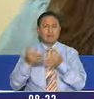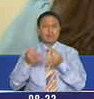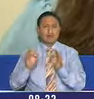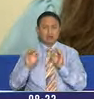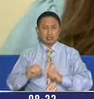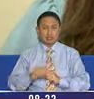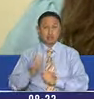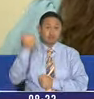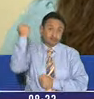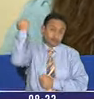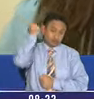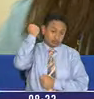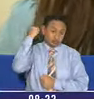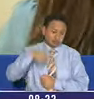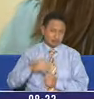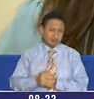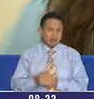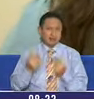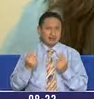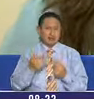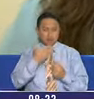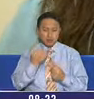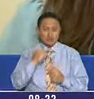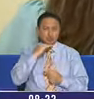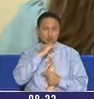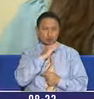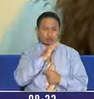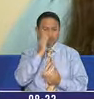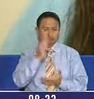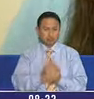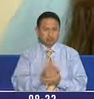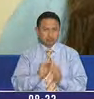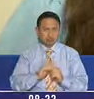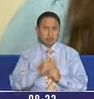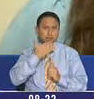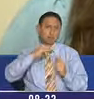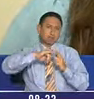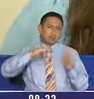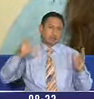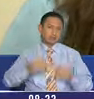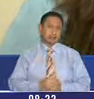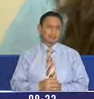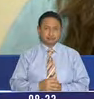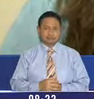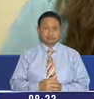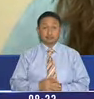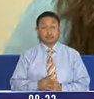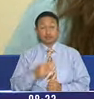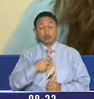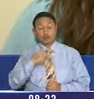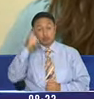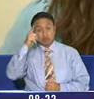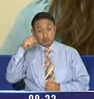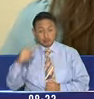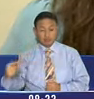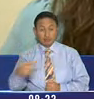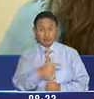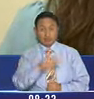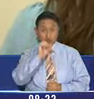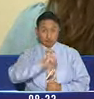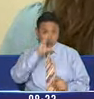de faenamiento, mucho más ágiles, de menor espacio, con mejor tecnología. Entonces yo creería que si es que esto se